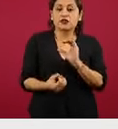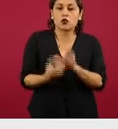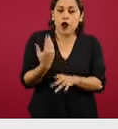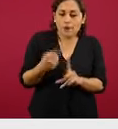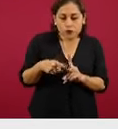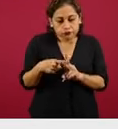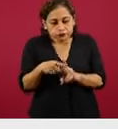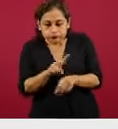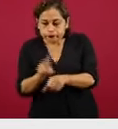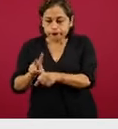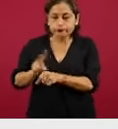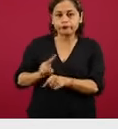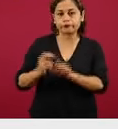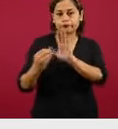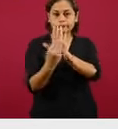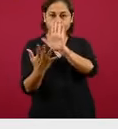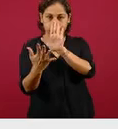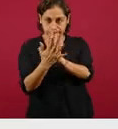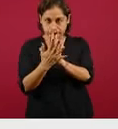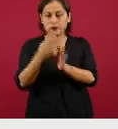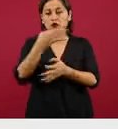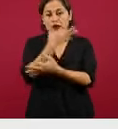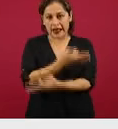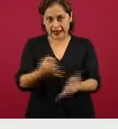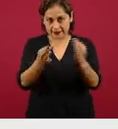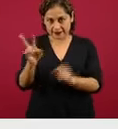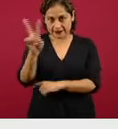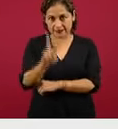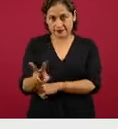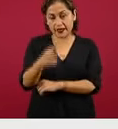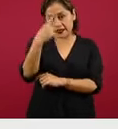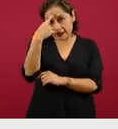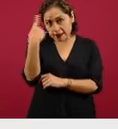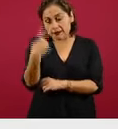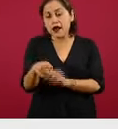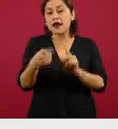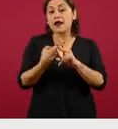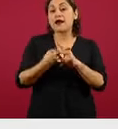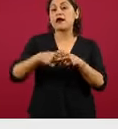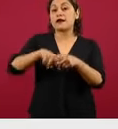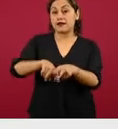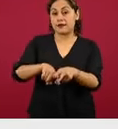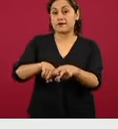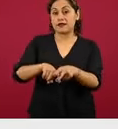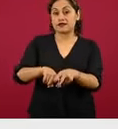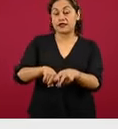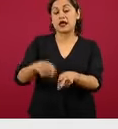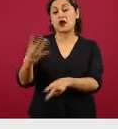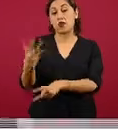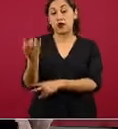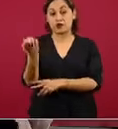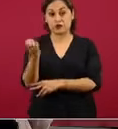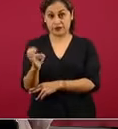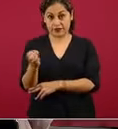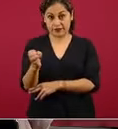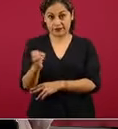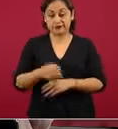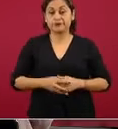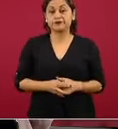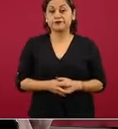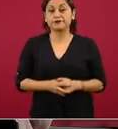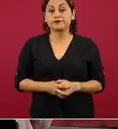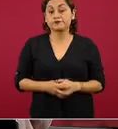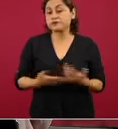que será para su implementación y aplicación a partir del 4 de enero. En